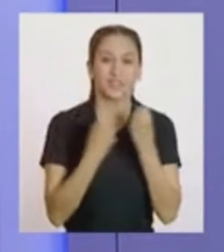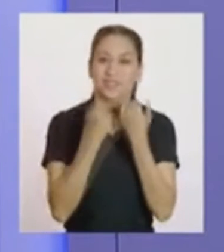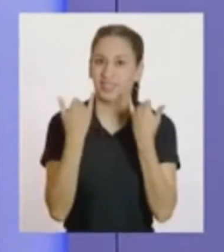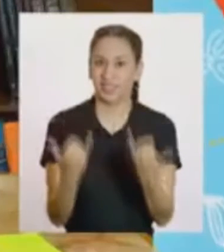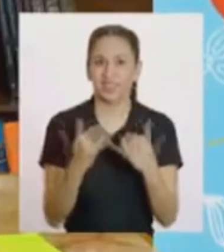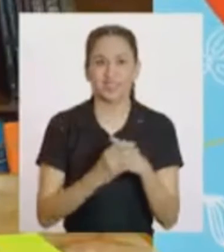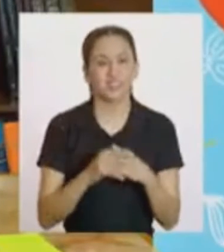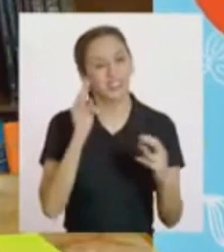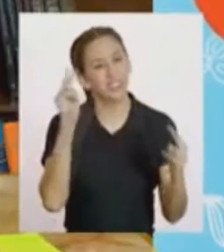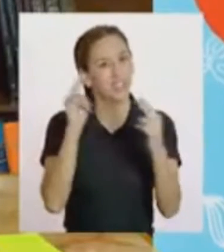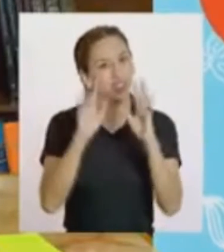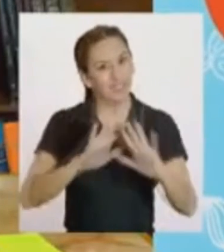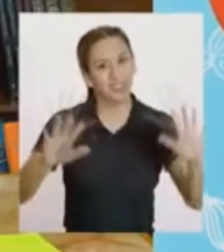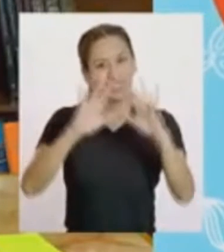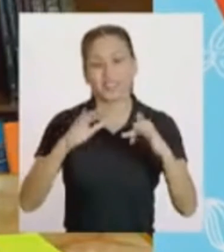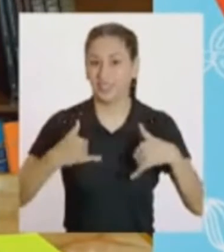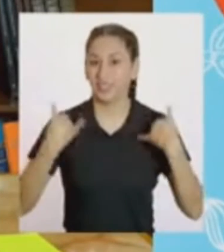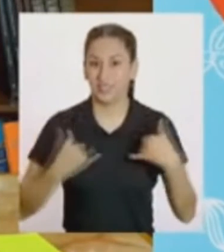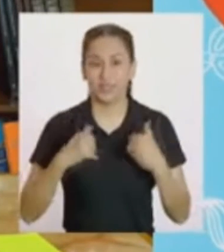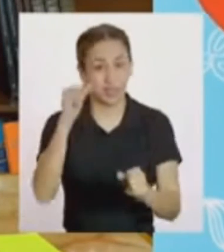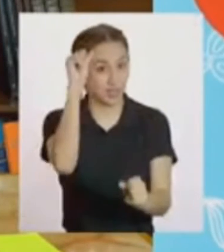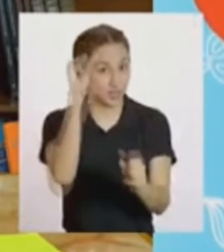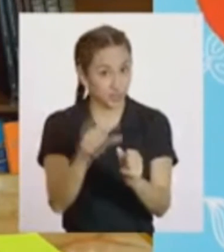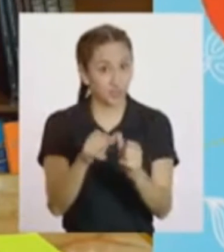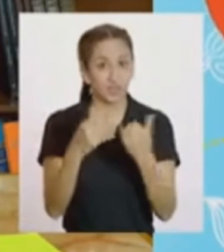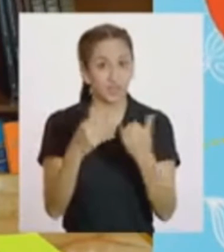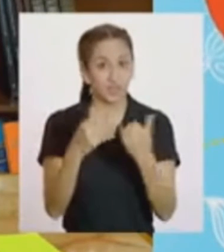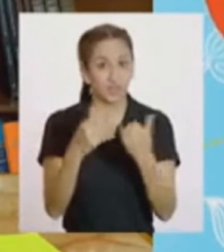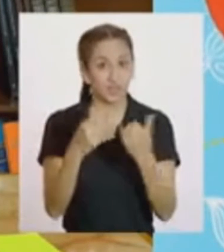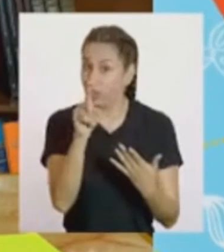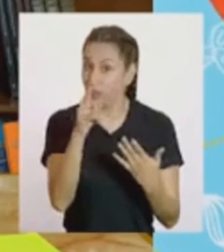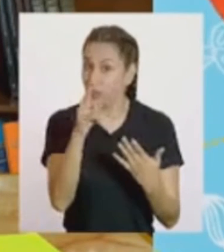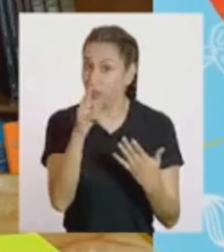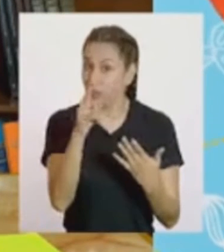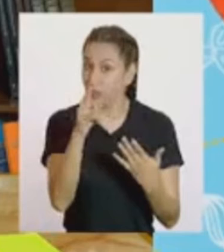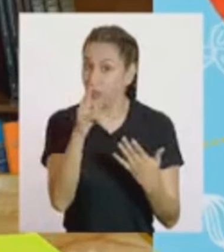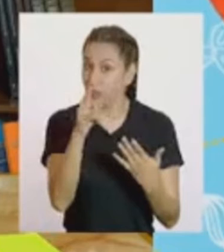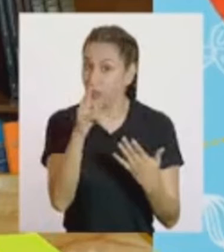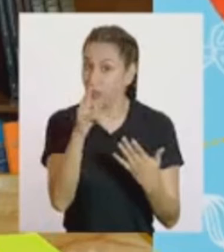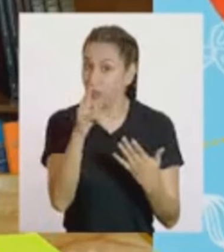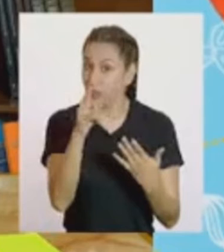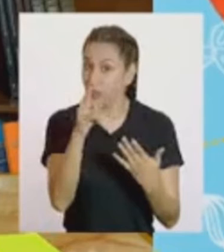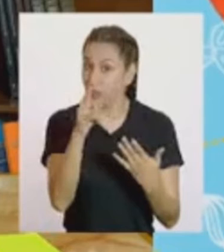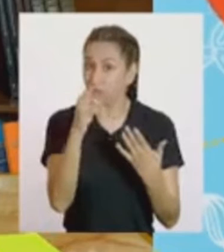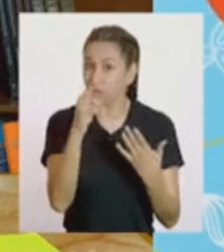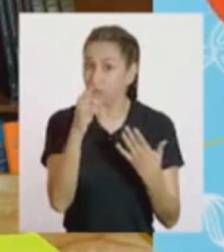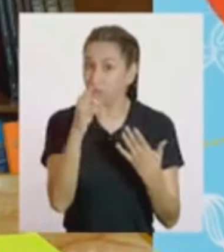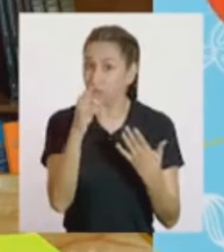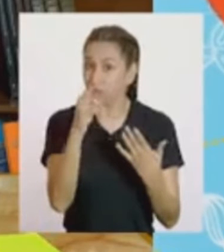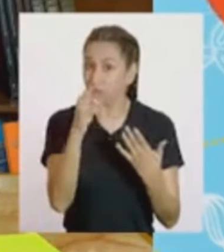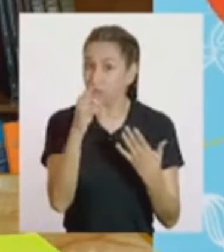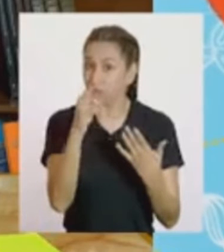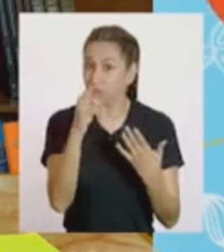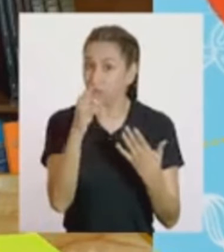acompañarnos hoy. ¡Ya nos vemos, chicas y chicos! Recuerden que si les ha quedado alguna duda, pueden hacerla llegar a su